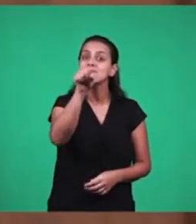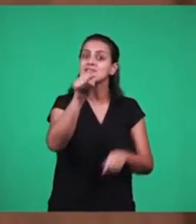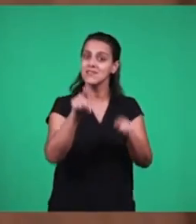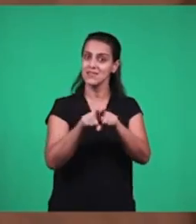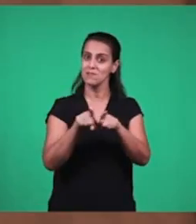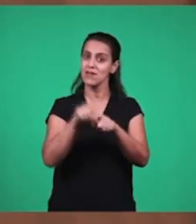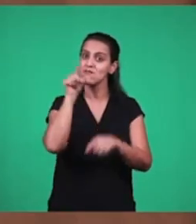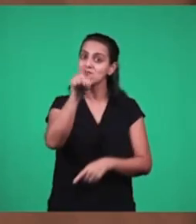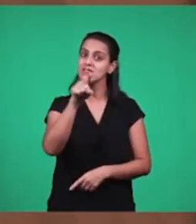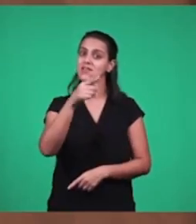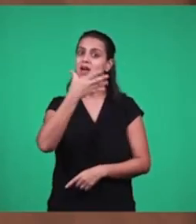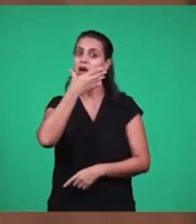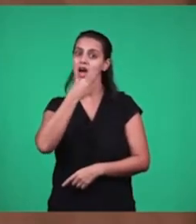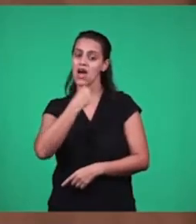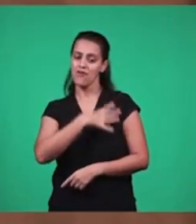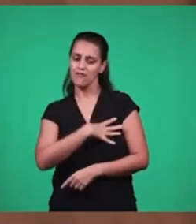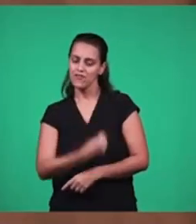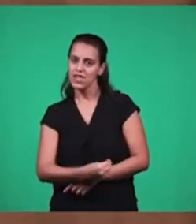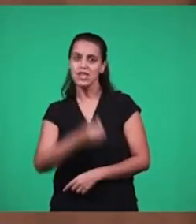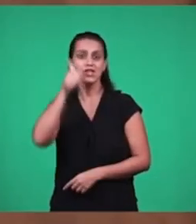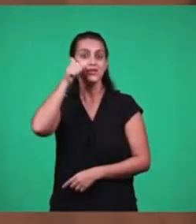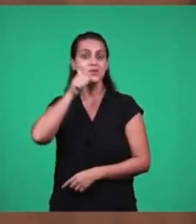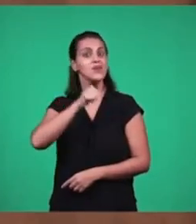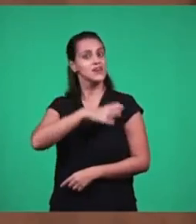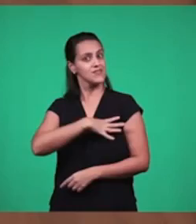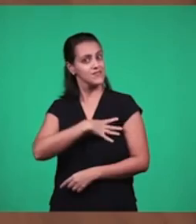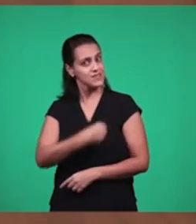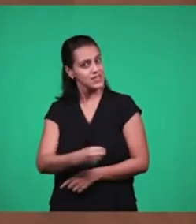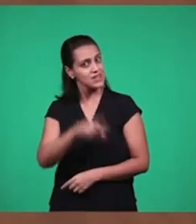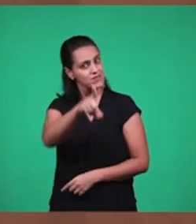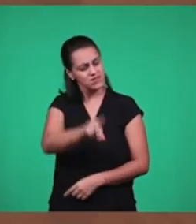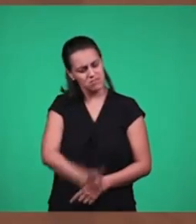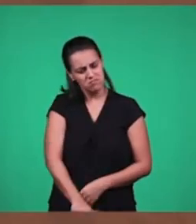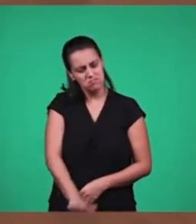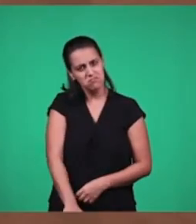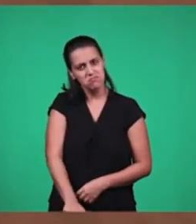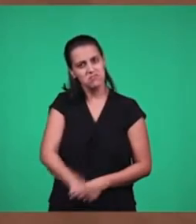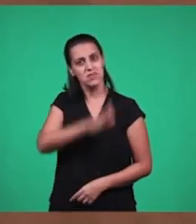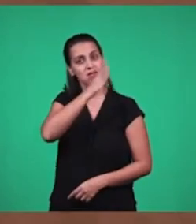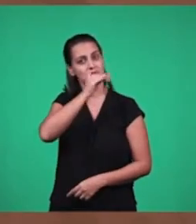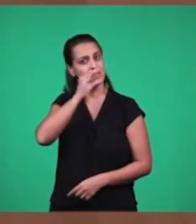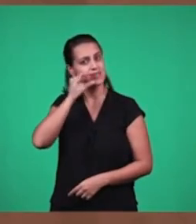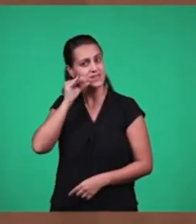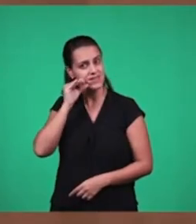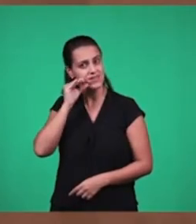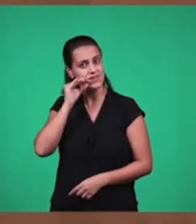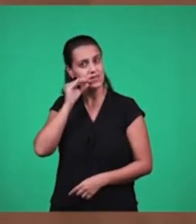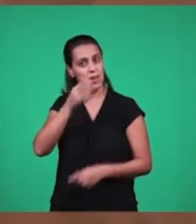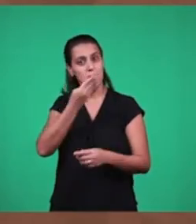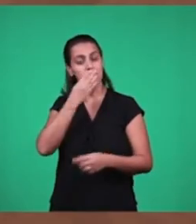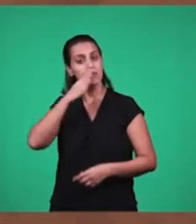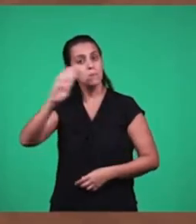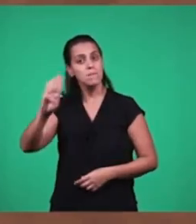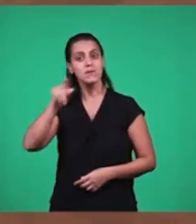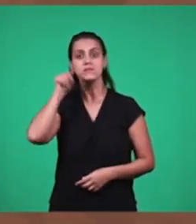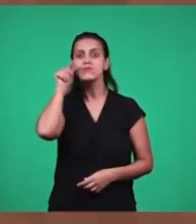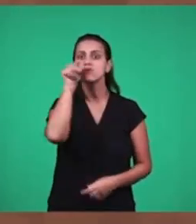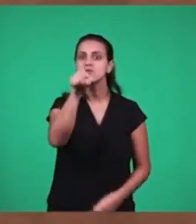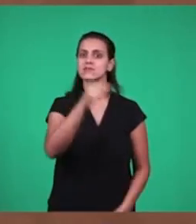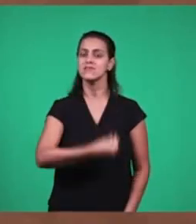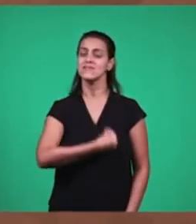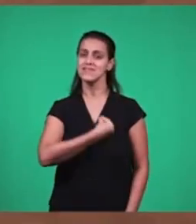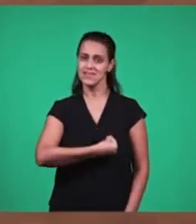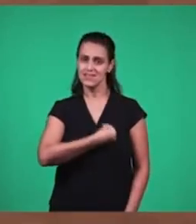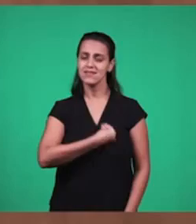respecto a ustedes, hijos, hijas, siervos, siervas, niños, adolescentes. Esta promesa también es para su